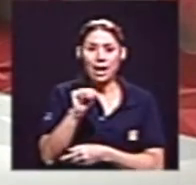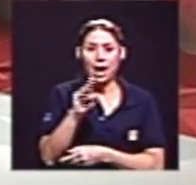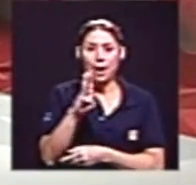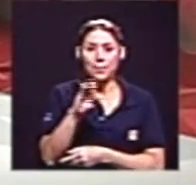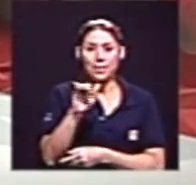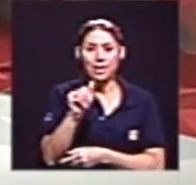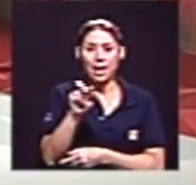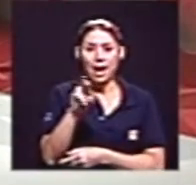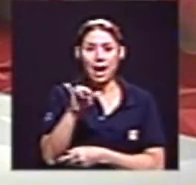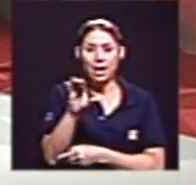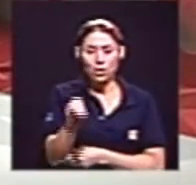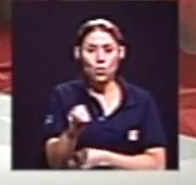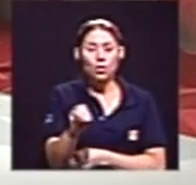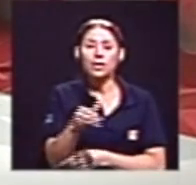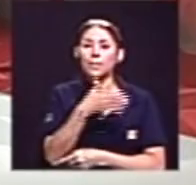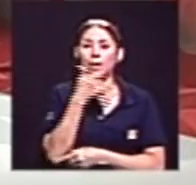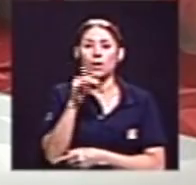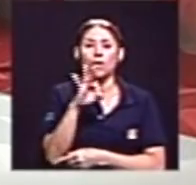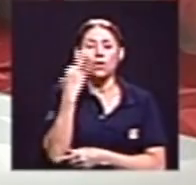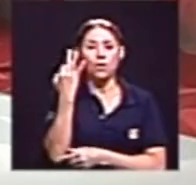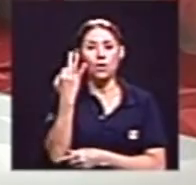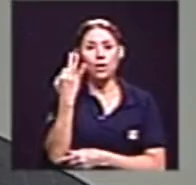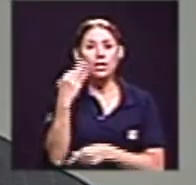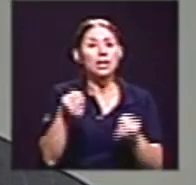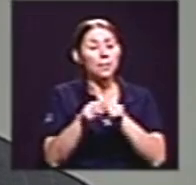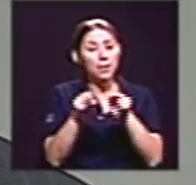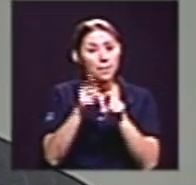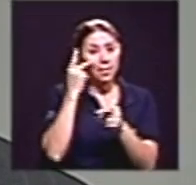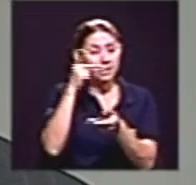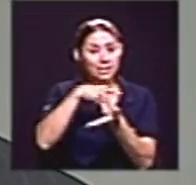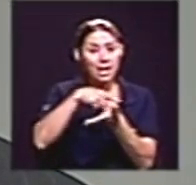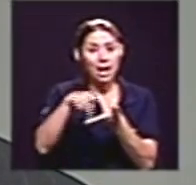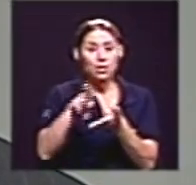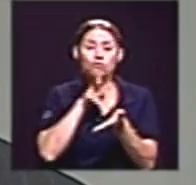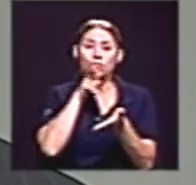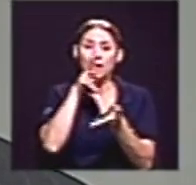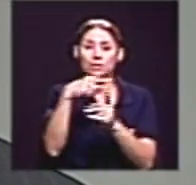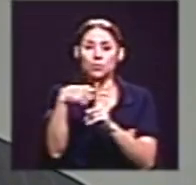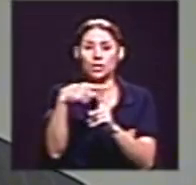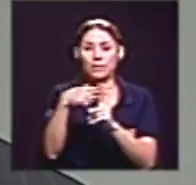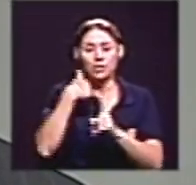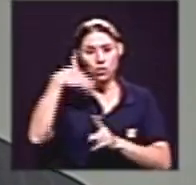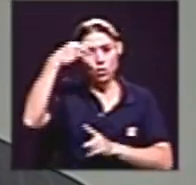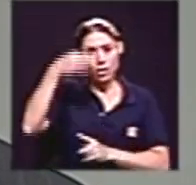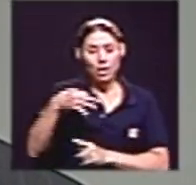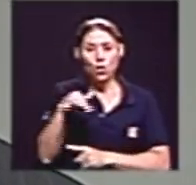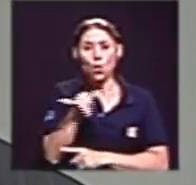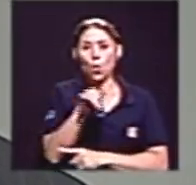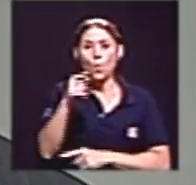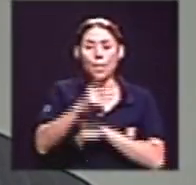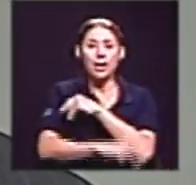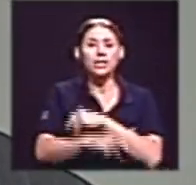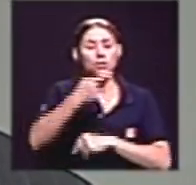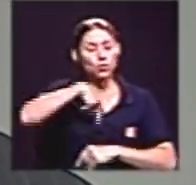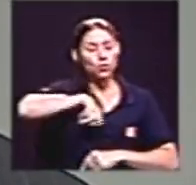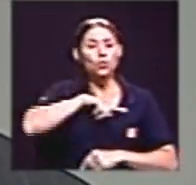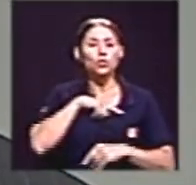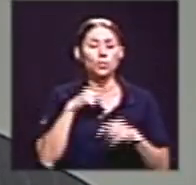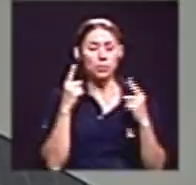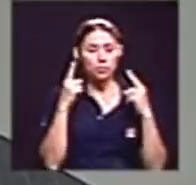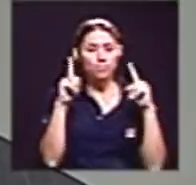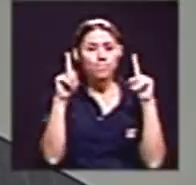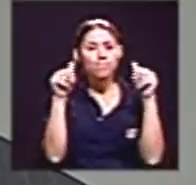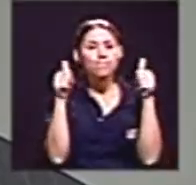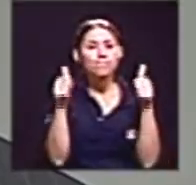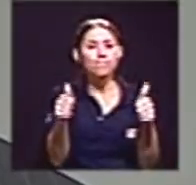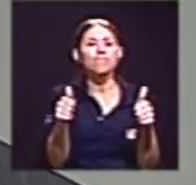está permitiendo ver salarios reales positivos, y yo creo que como país vamos a salir en una forma, vamos a